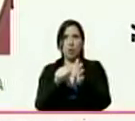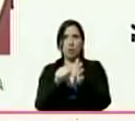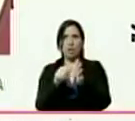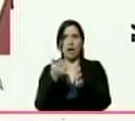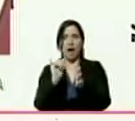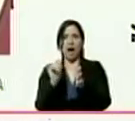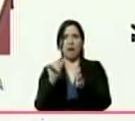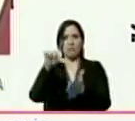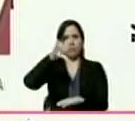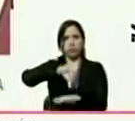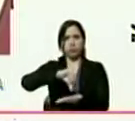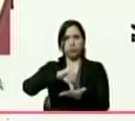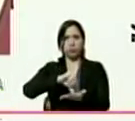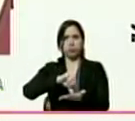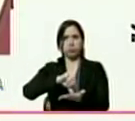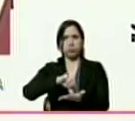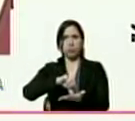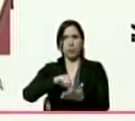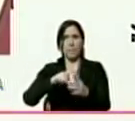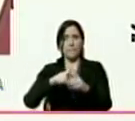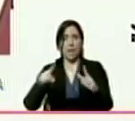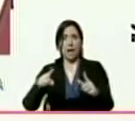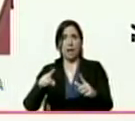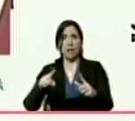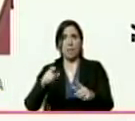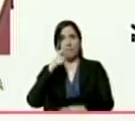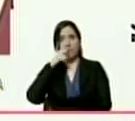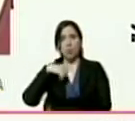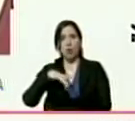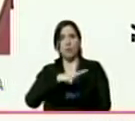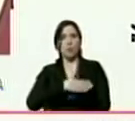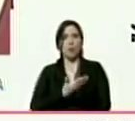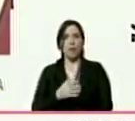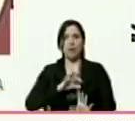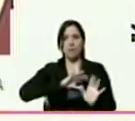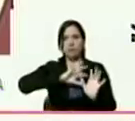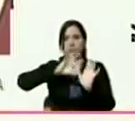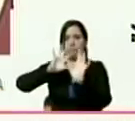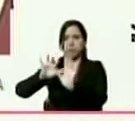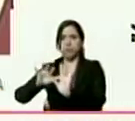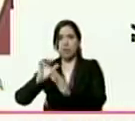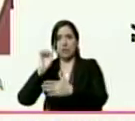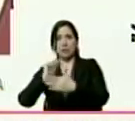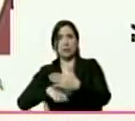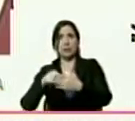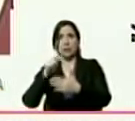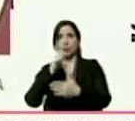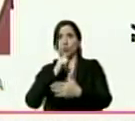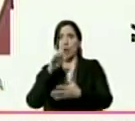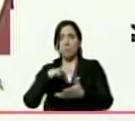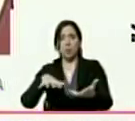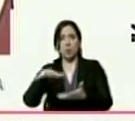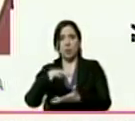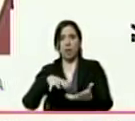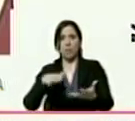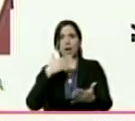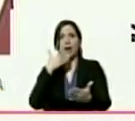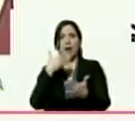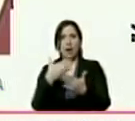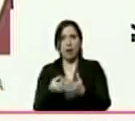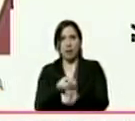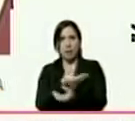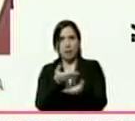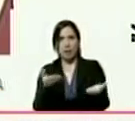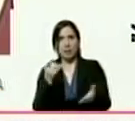ubicación exacta para que el pueblo pueda ir allí sin ningún tipo de problema. Bueno, muchísimas gracias.